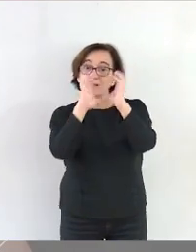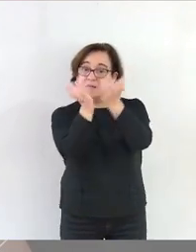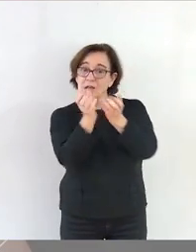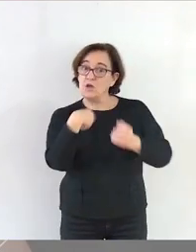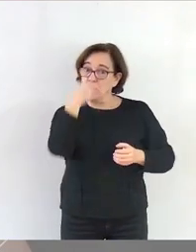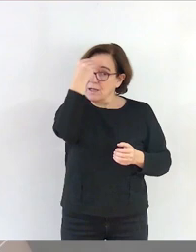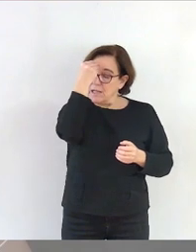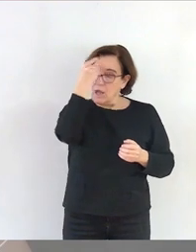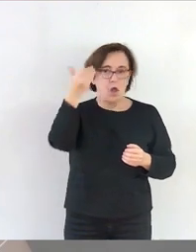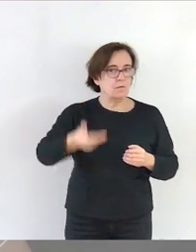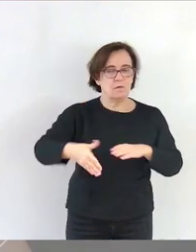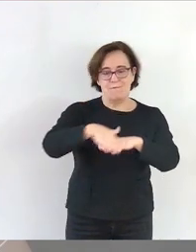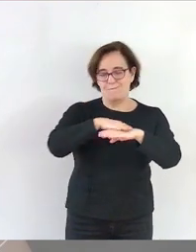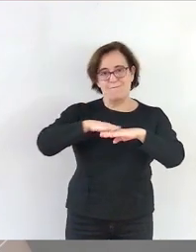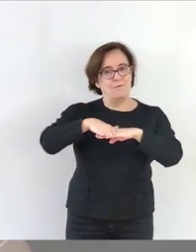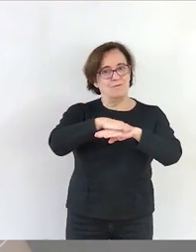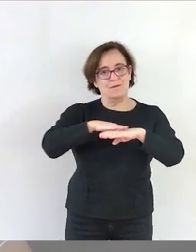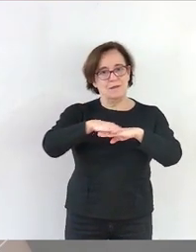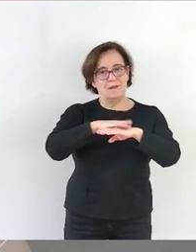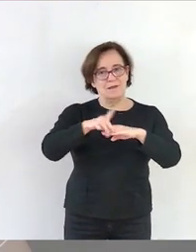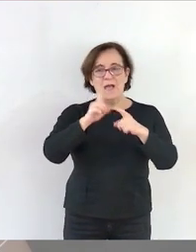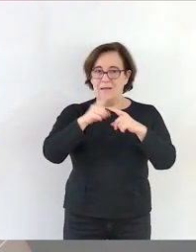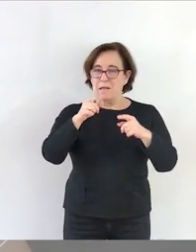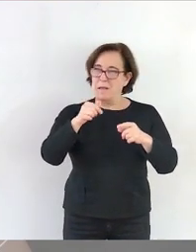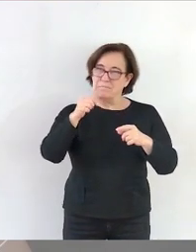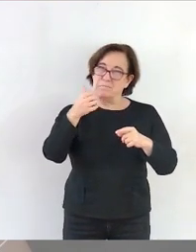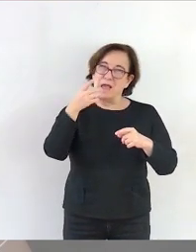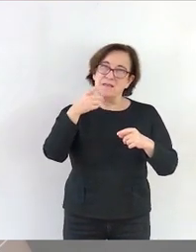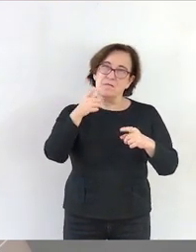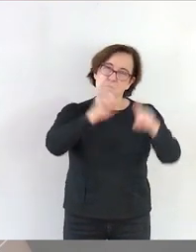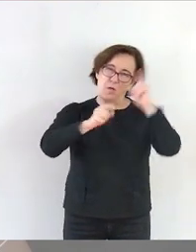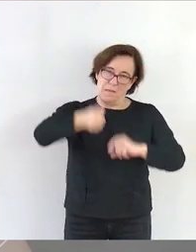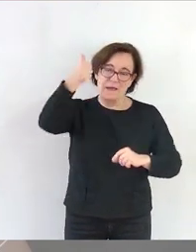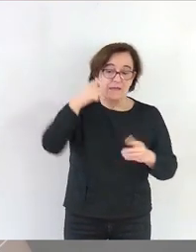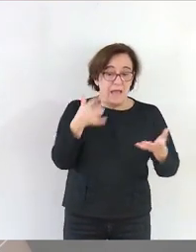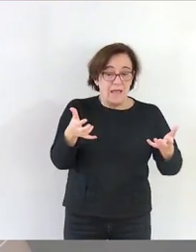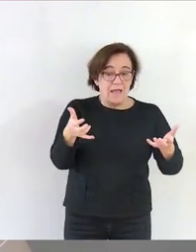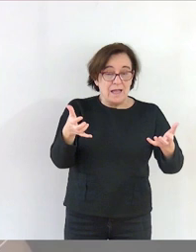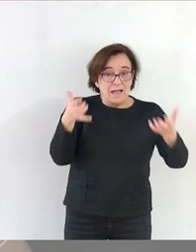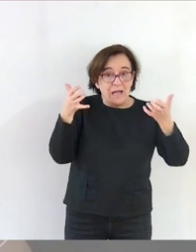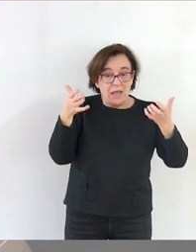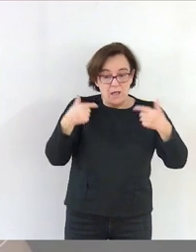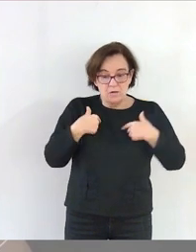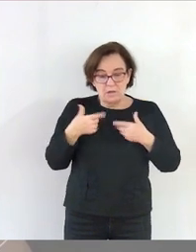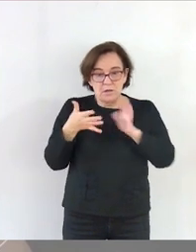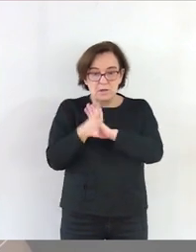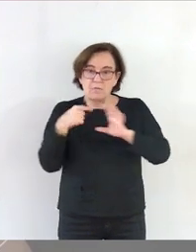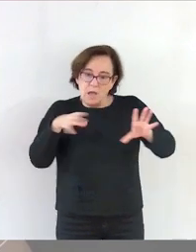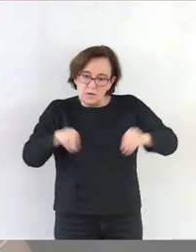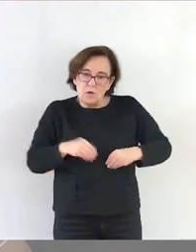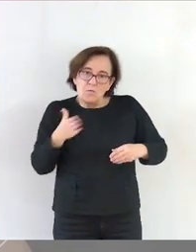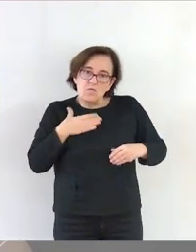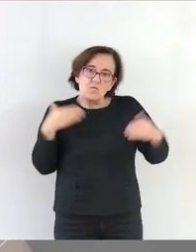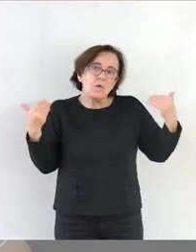yo creo que es lo que fundamentalmente le añade dificultad ganar ganar significa que nosotros tenemos que asumir nuestra